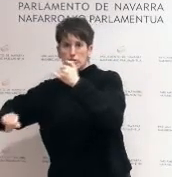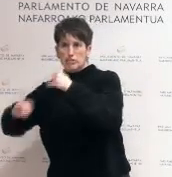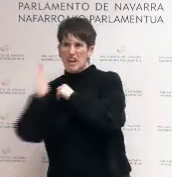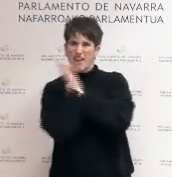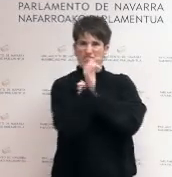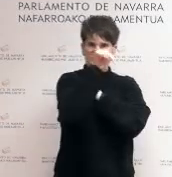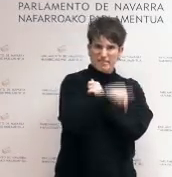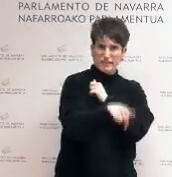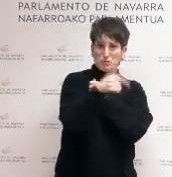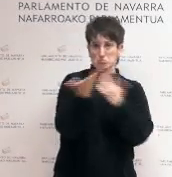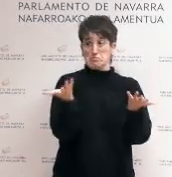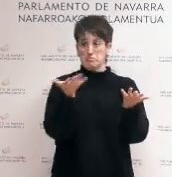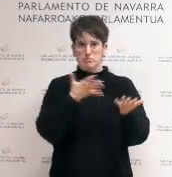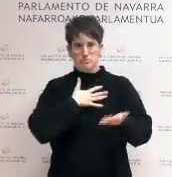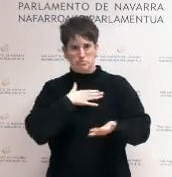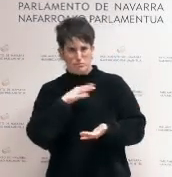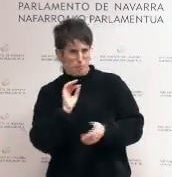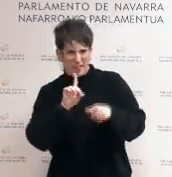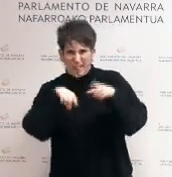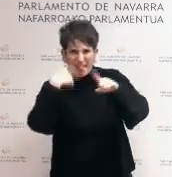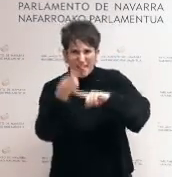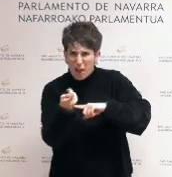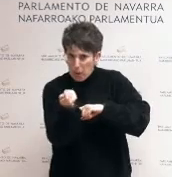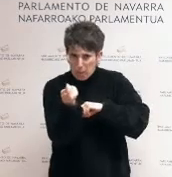crisis apenas ha causado efectos.